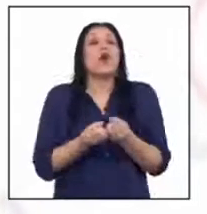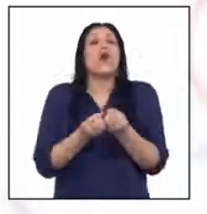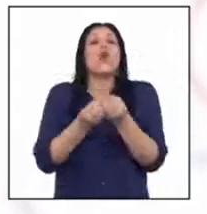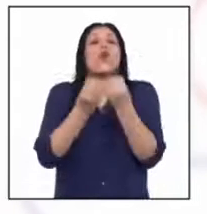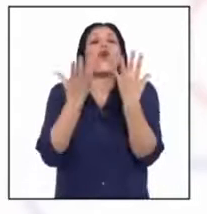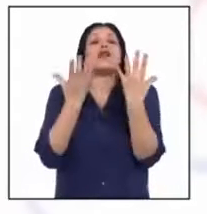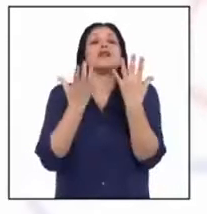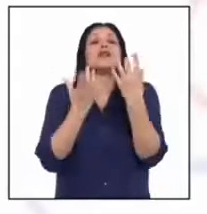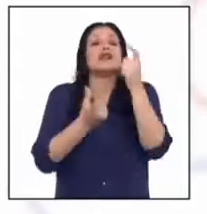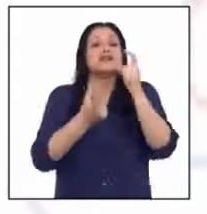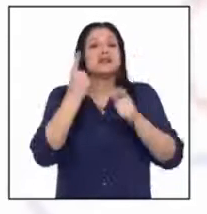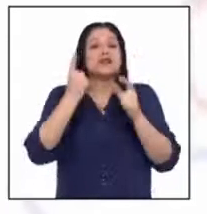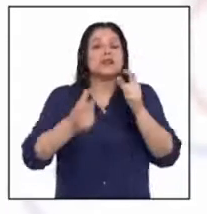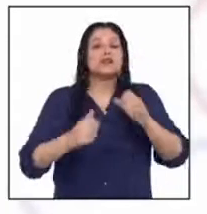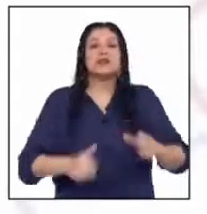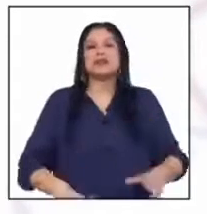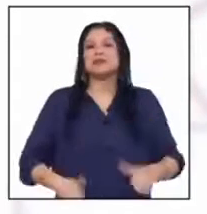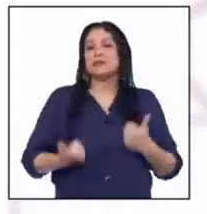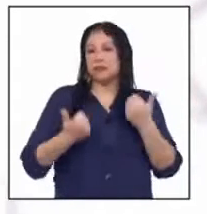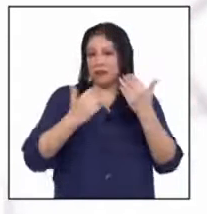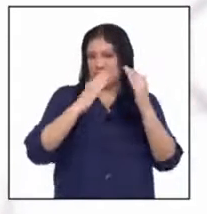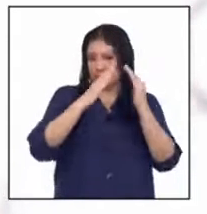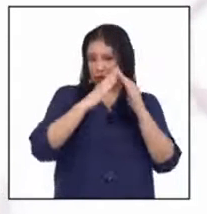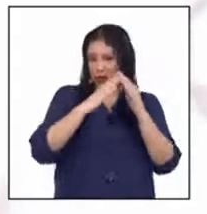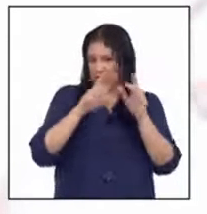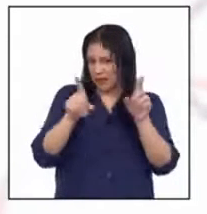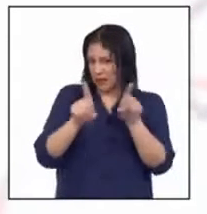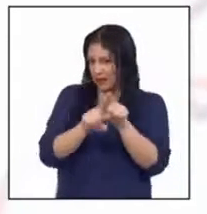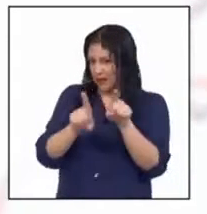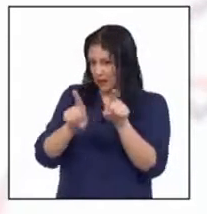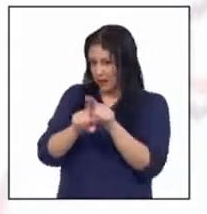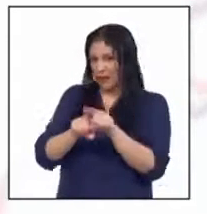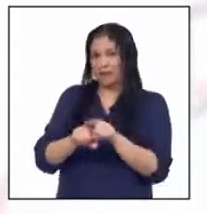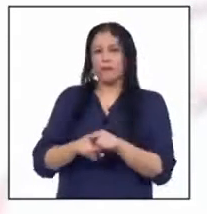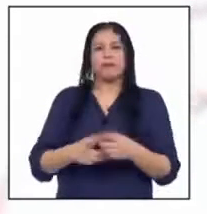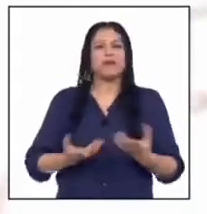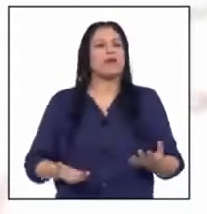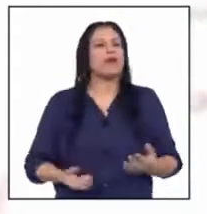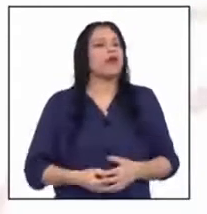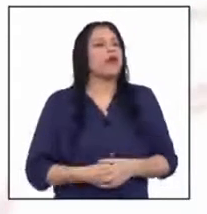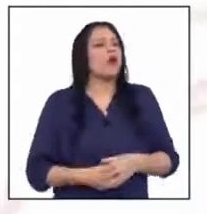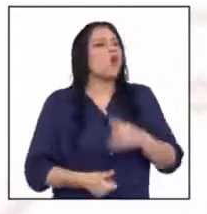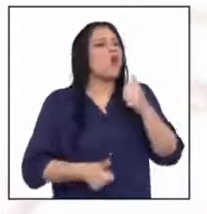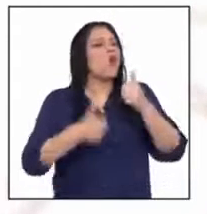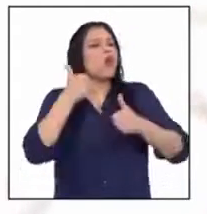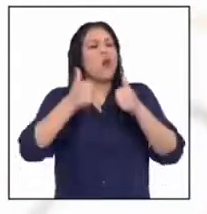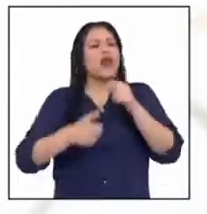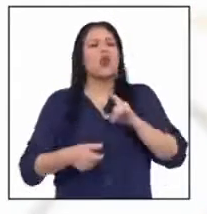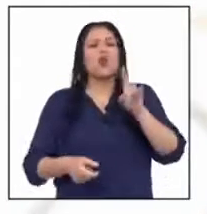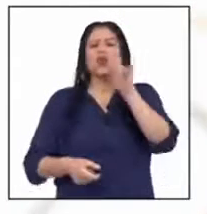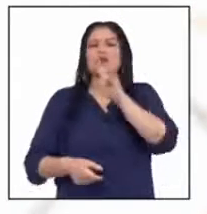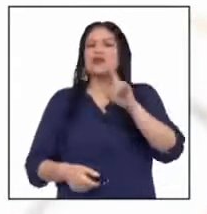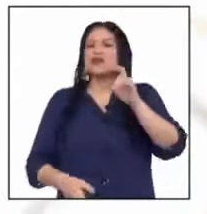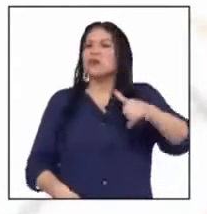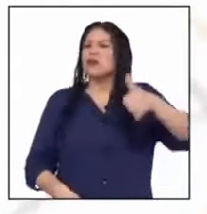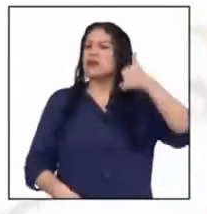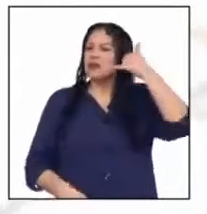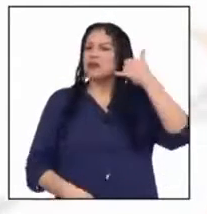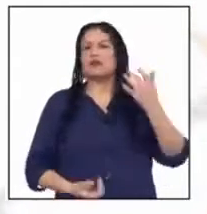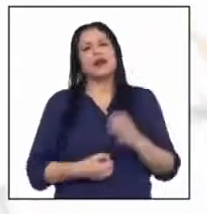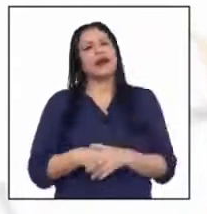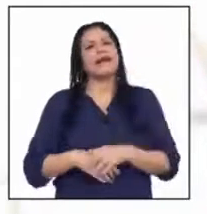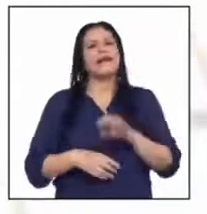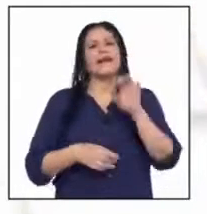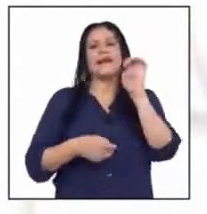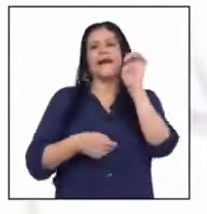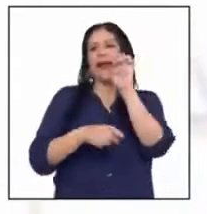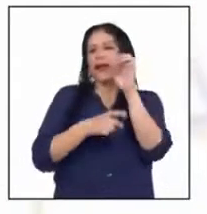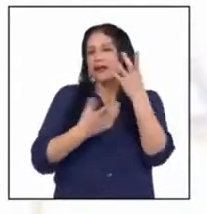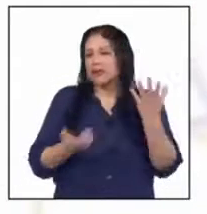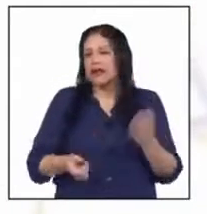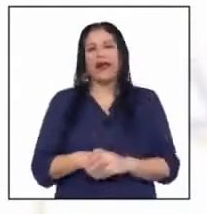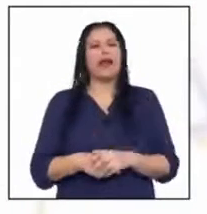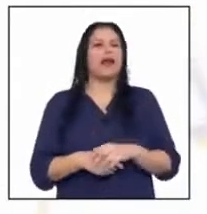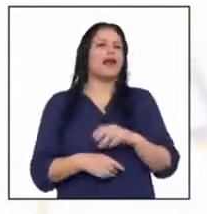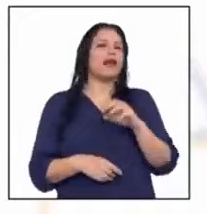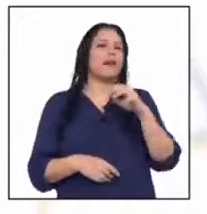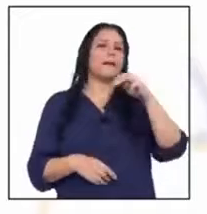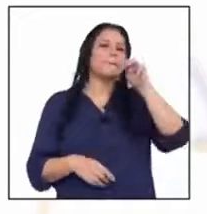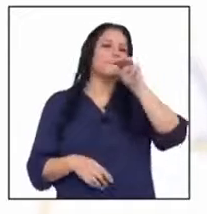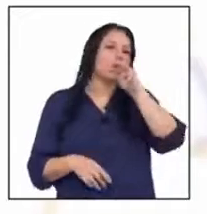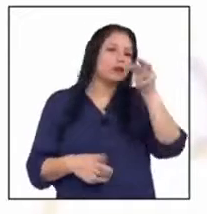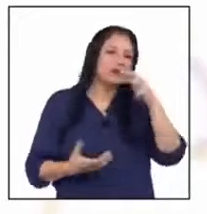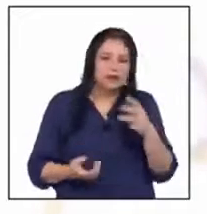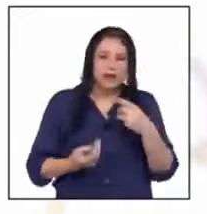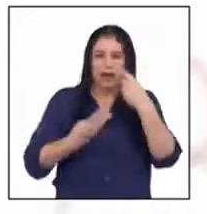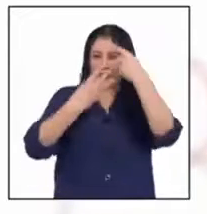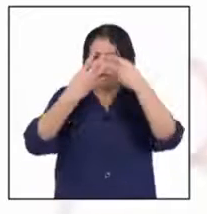personas hay en su núcleo familiar y también qué operador utilizan para sus celulares. Luego de